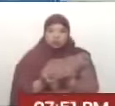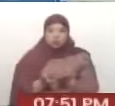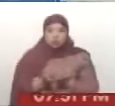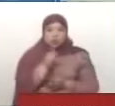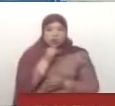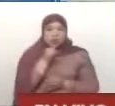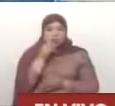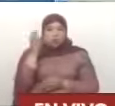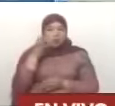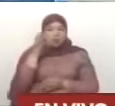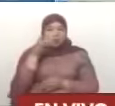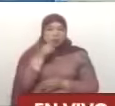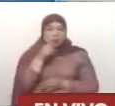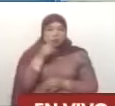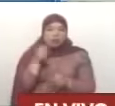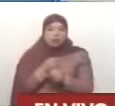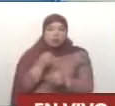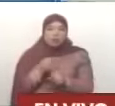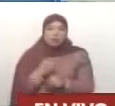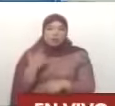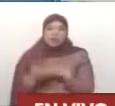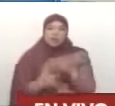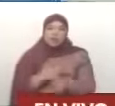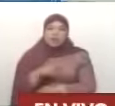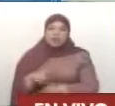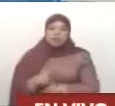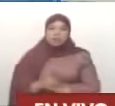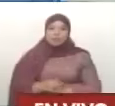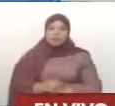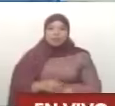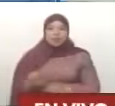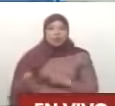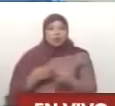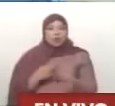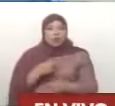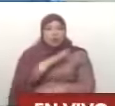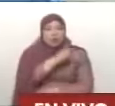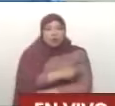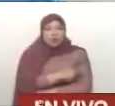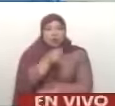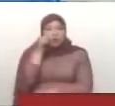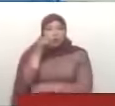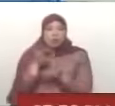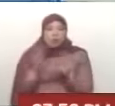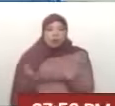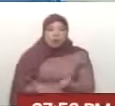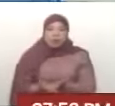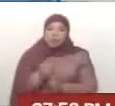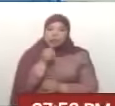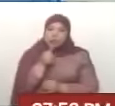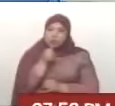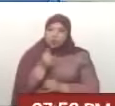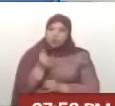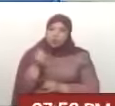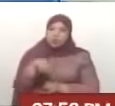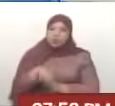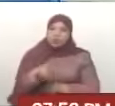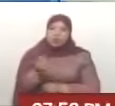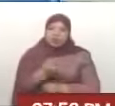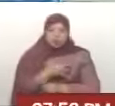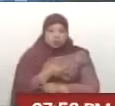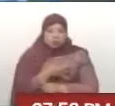ser la conciencia que va a permitir el cambio de las relaciones de poder en el mundo. Lo veremos. Sobre el